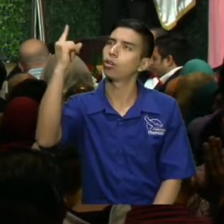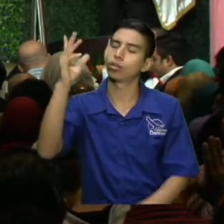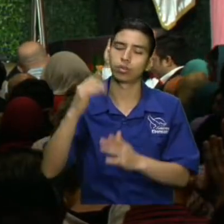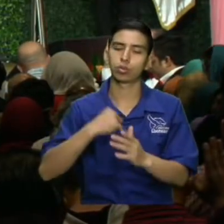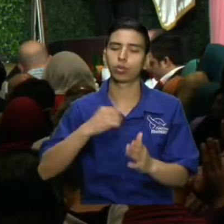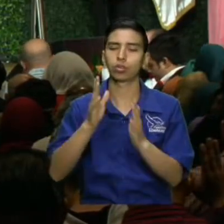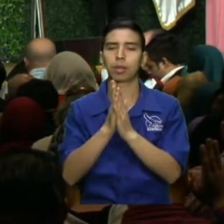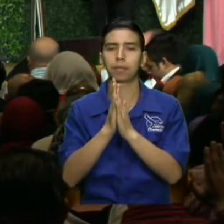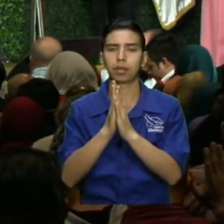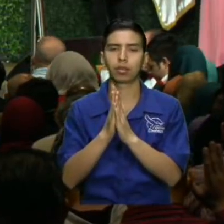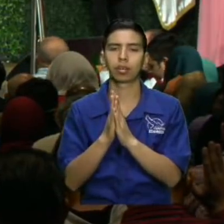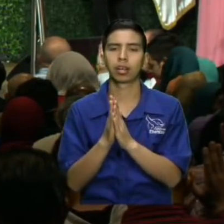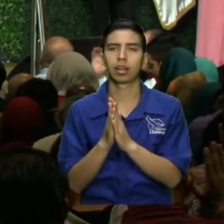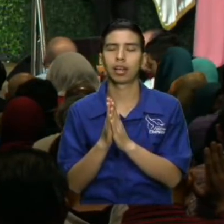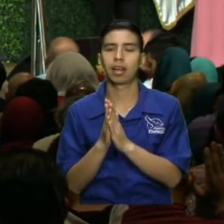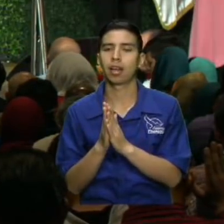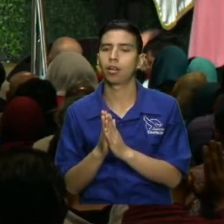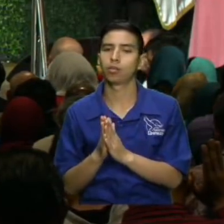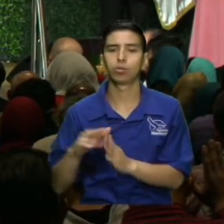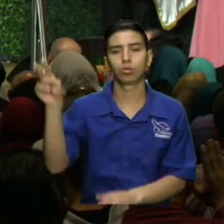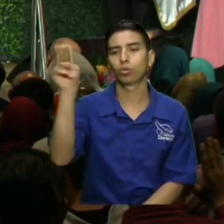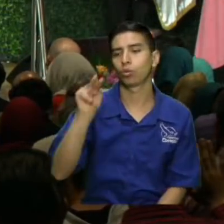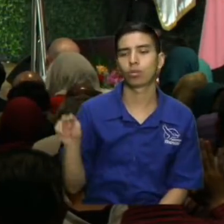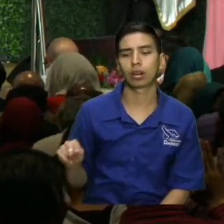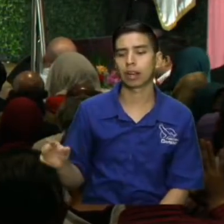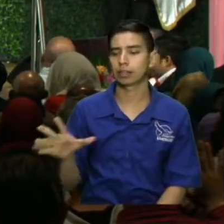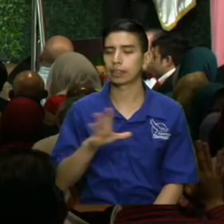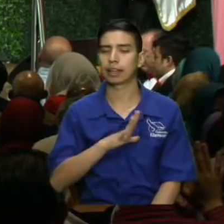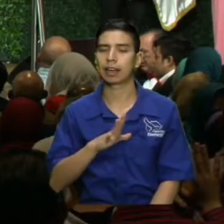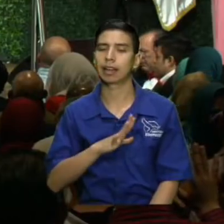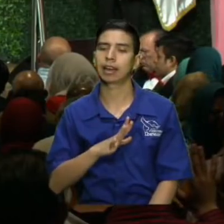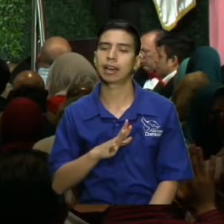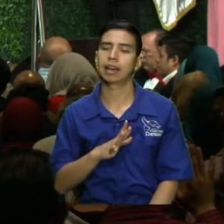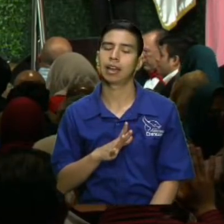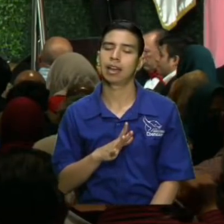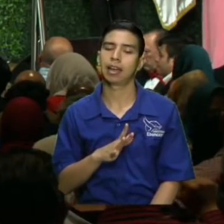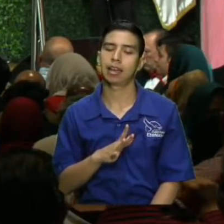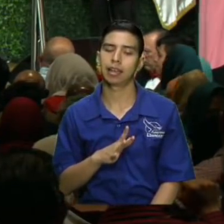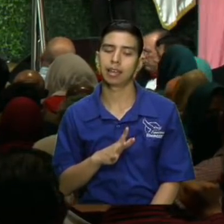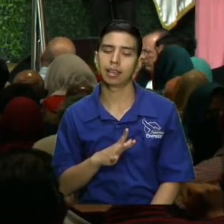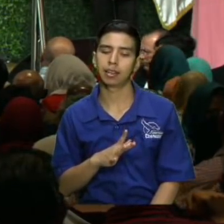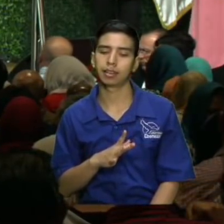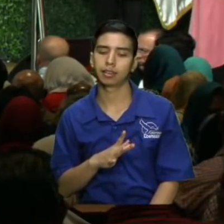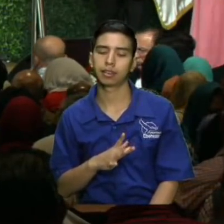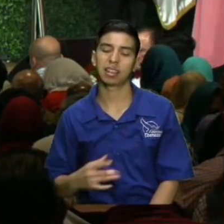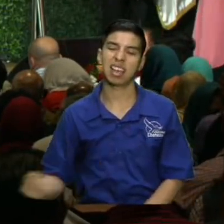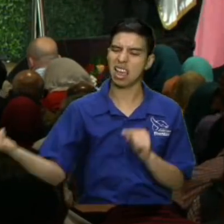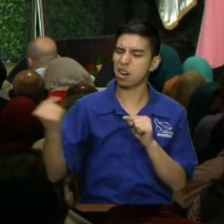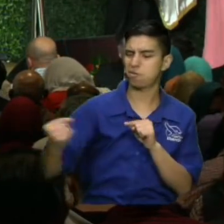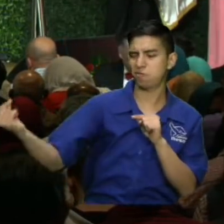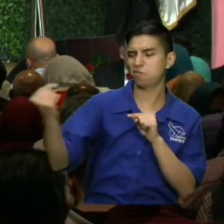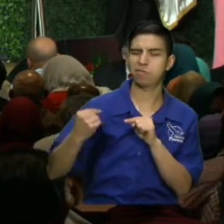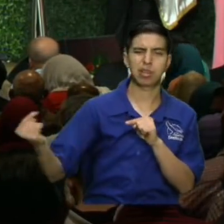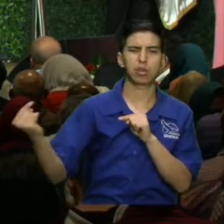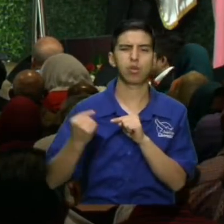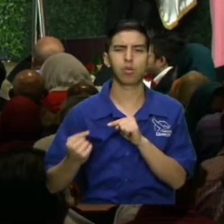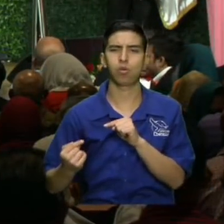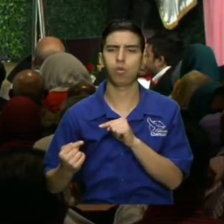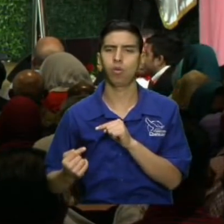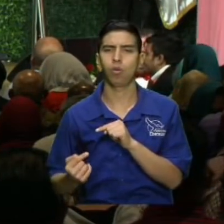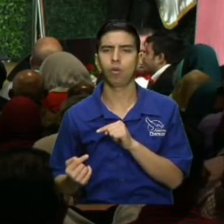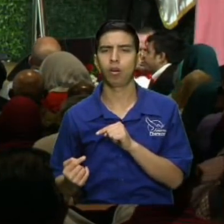no sufran daño de ninguna manera de la muerte segunda, de ninguna manera, y que sean rescatados